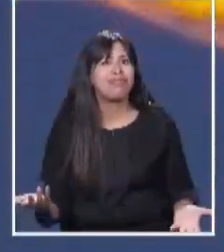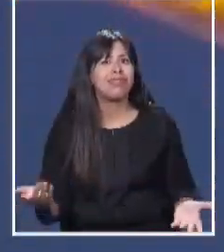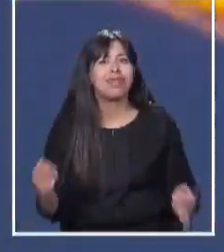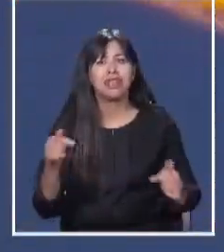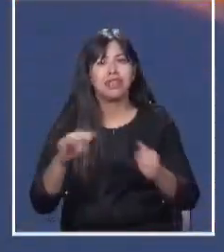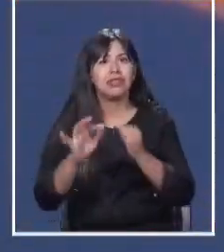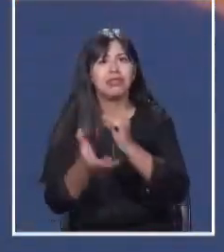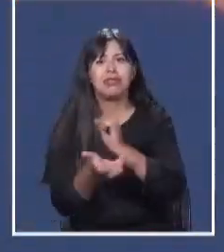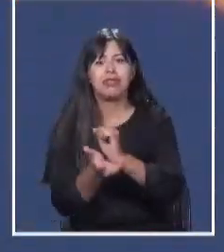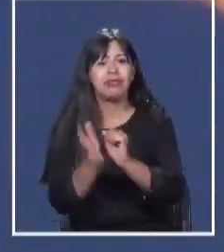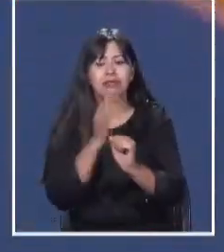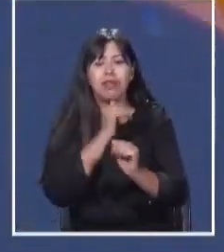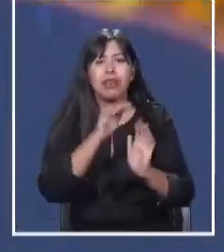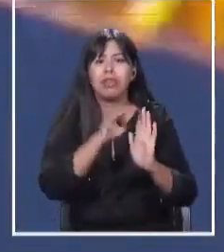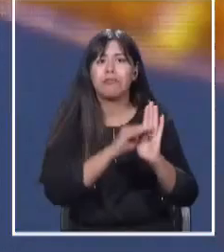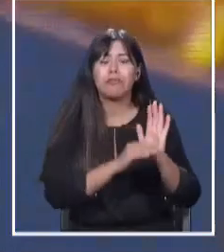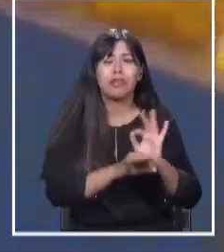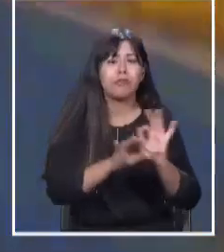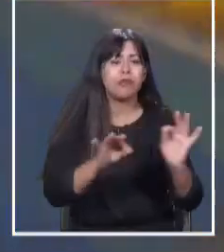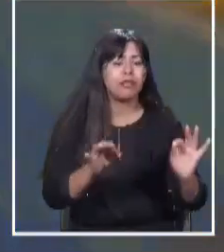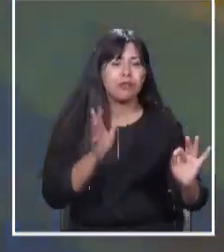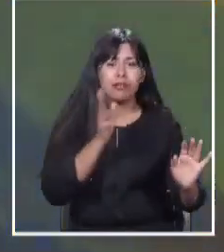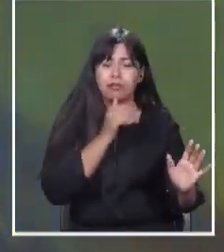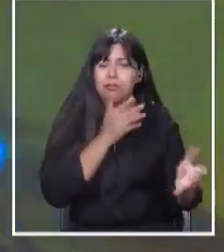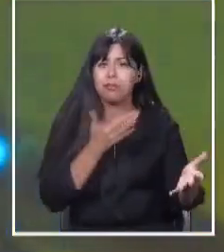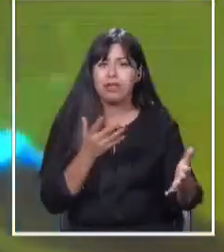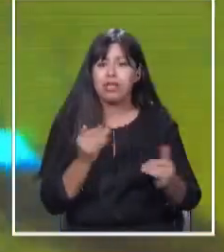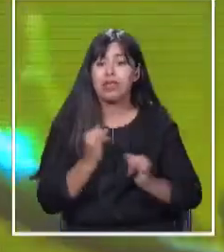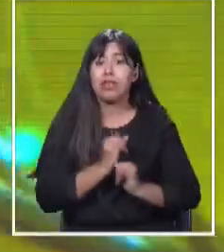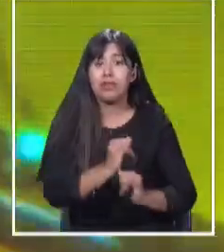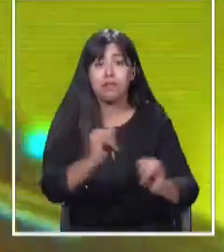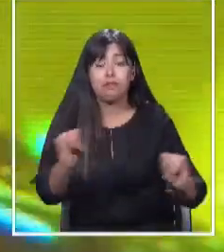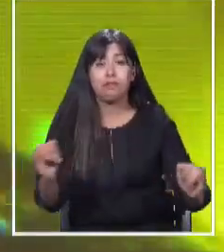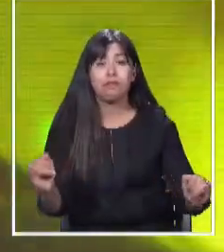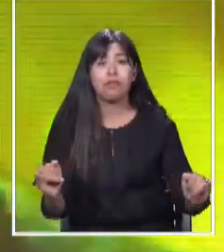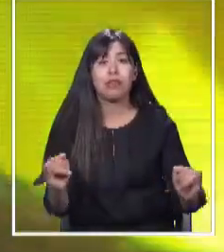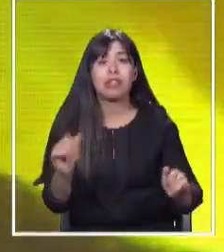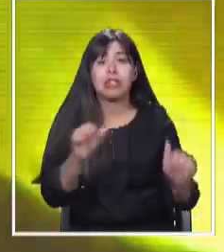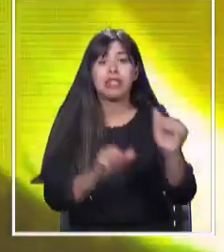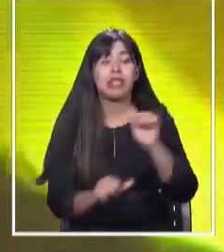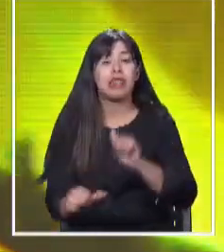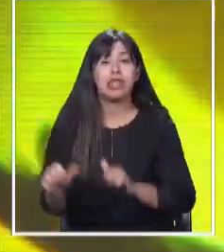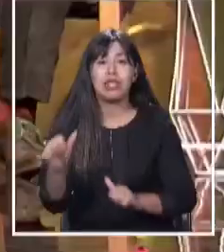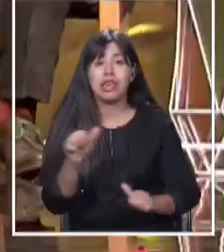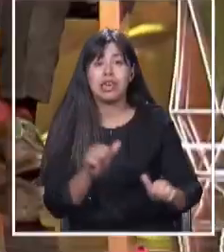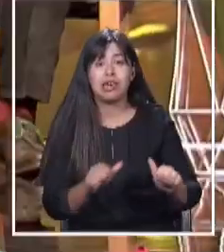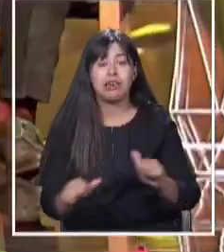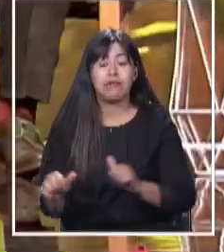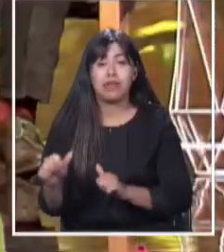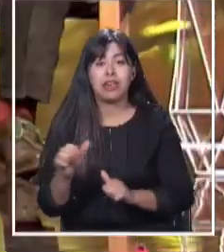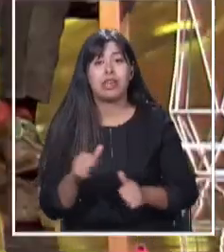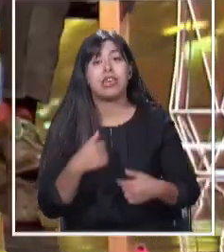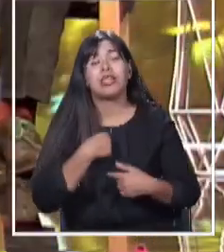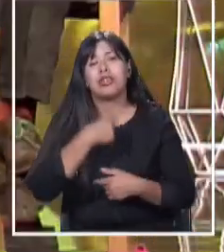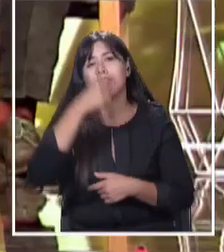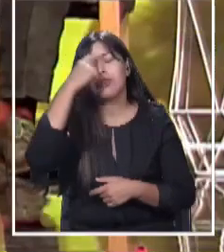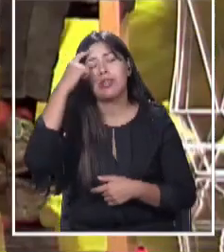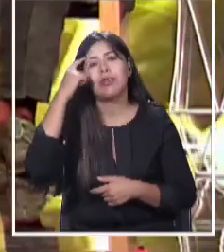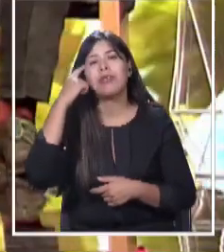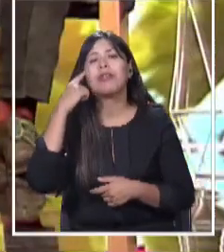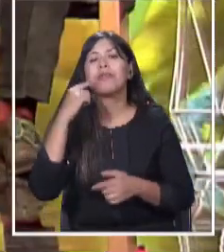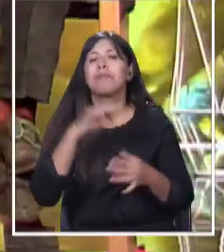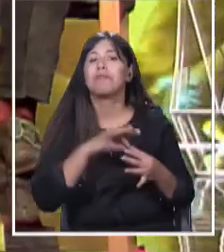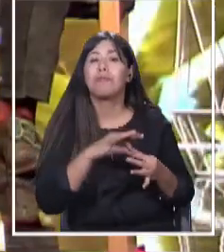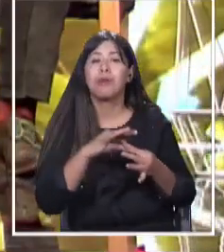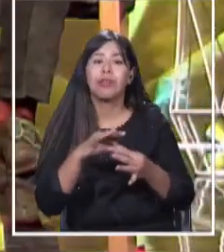caen los programas de educación, se cae toda esta transferencia de información, de científica que se está tomando y creo que por eso una de